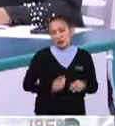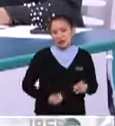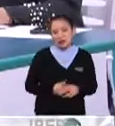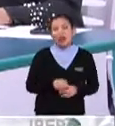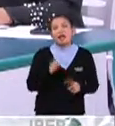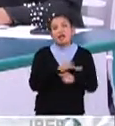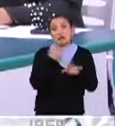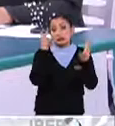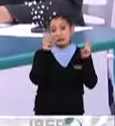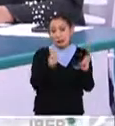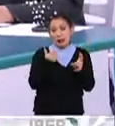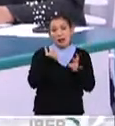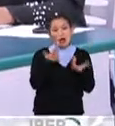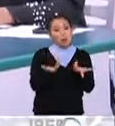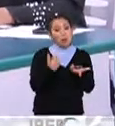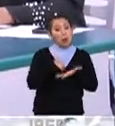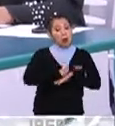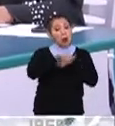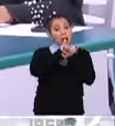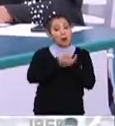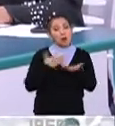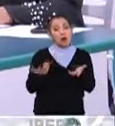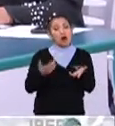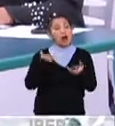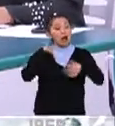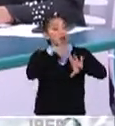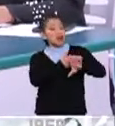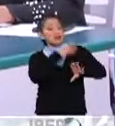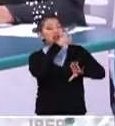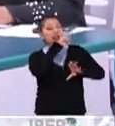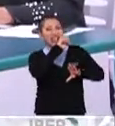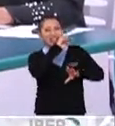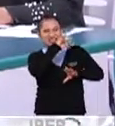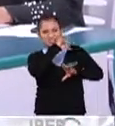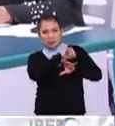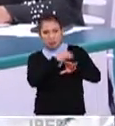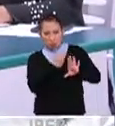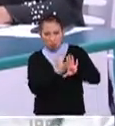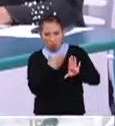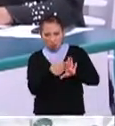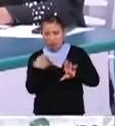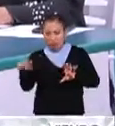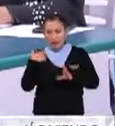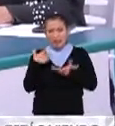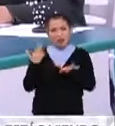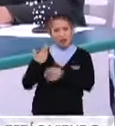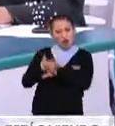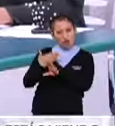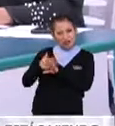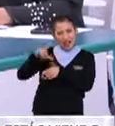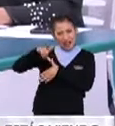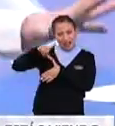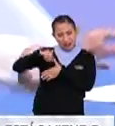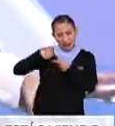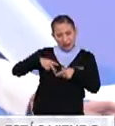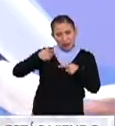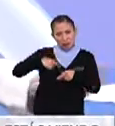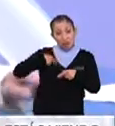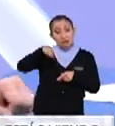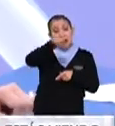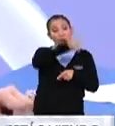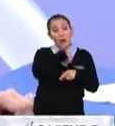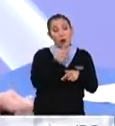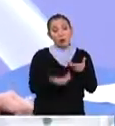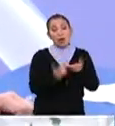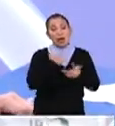Claro. Entonces sí es un tema que le ha sumado desgraciadamente al racismo contra los migrantes y latinos, sí ha sido un tema que le suma con ciertas esferas, pero